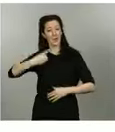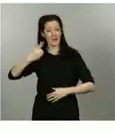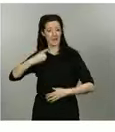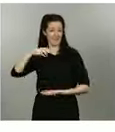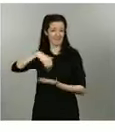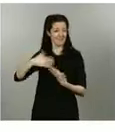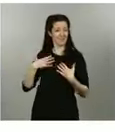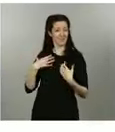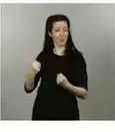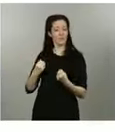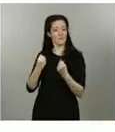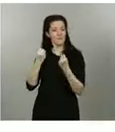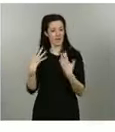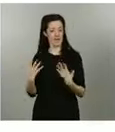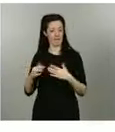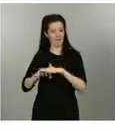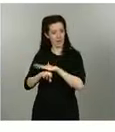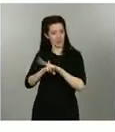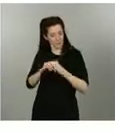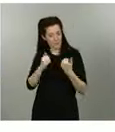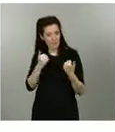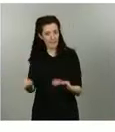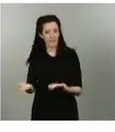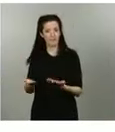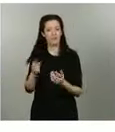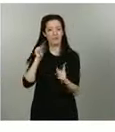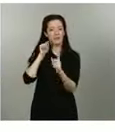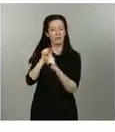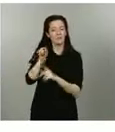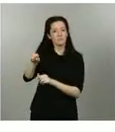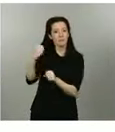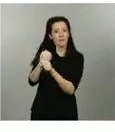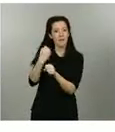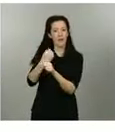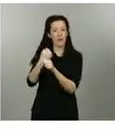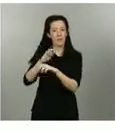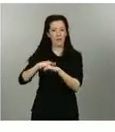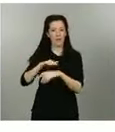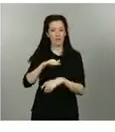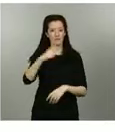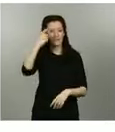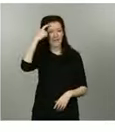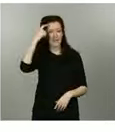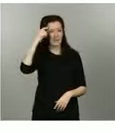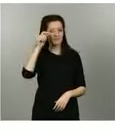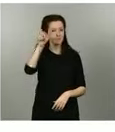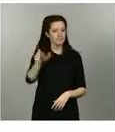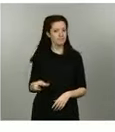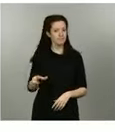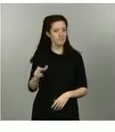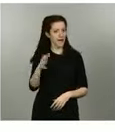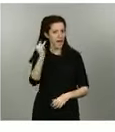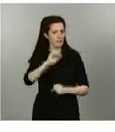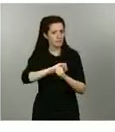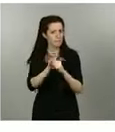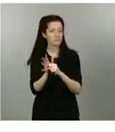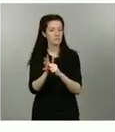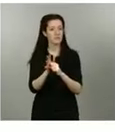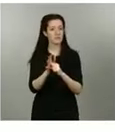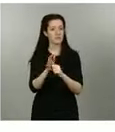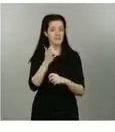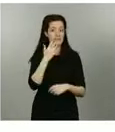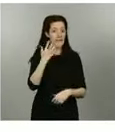bien dotados y que permitan un trabajo de detección, de aislamiento y de seguimiento de los casos y de los contactos adecuado.